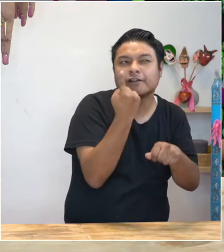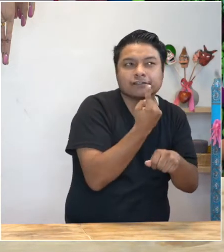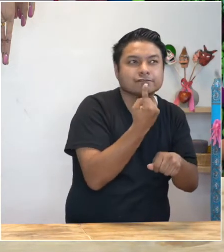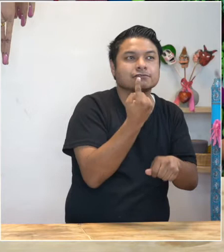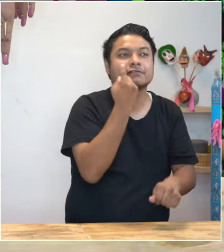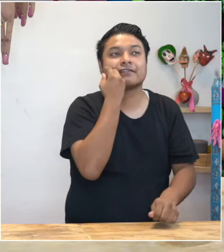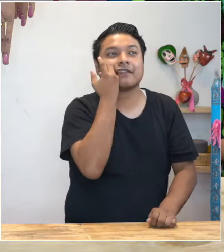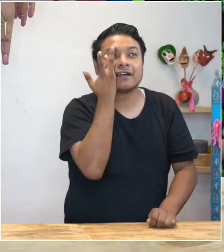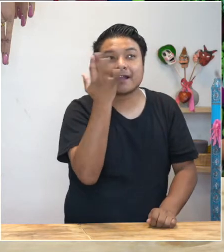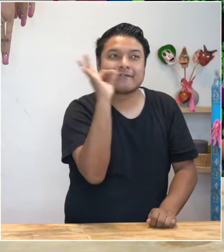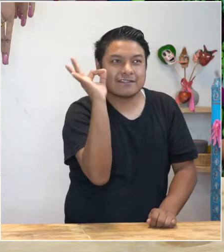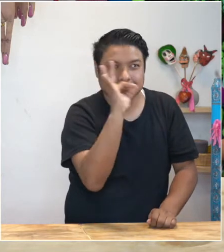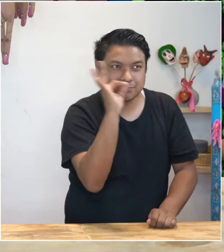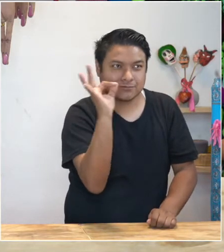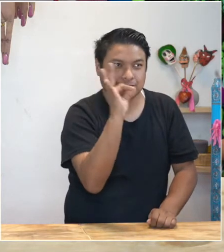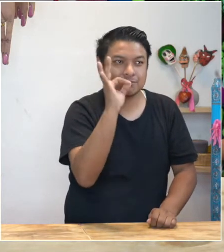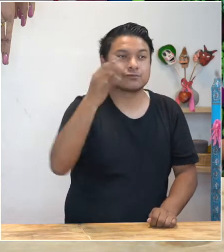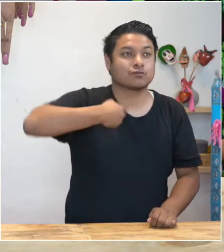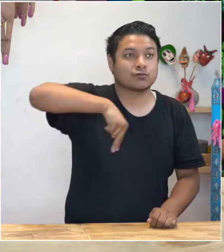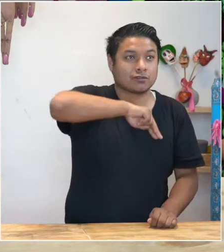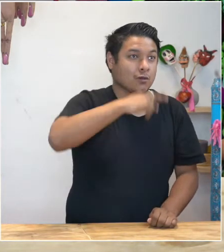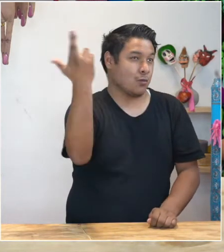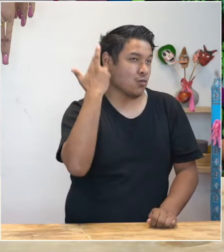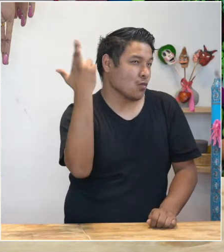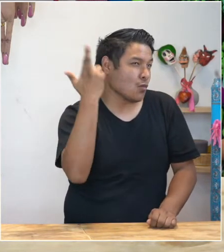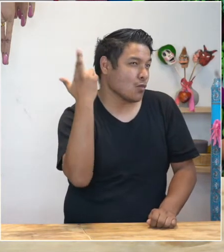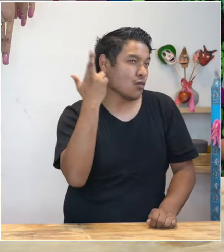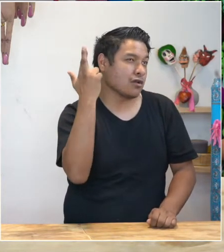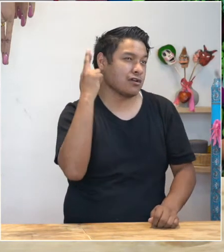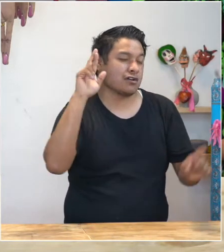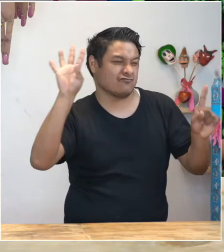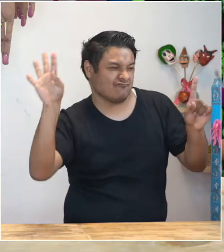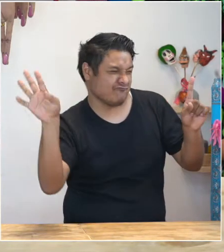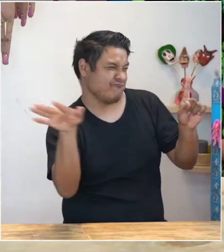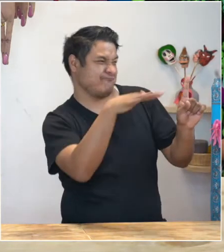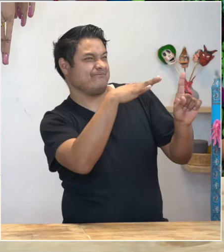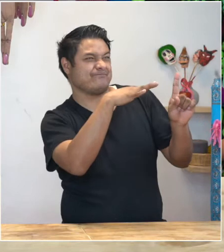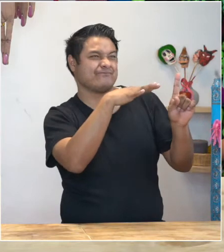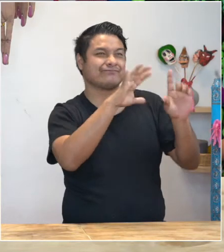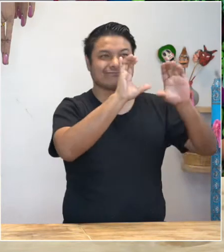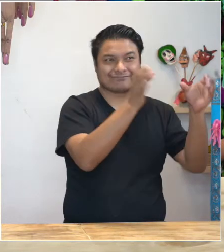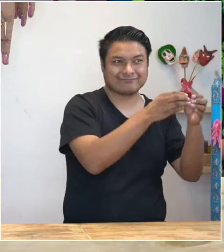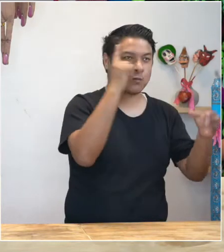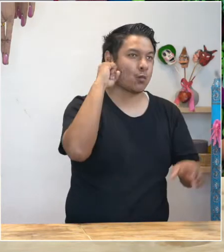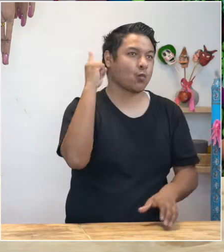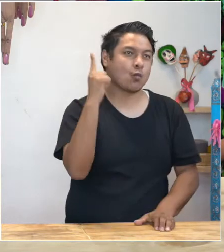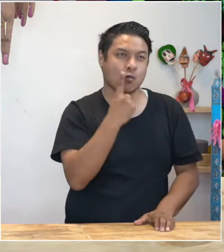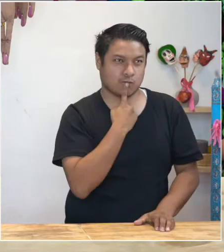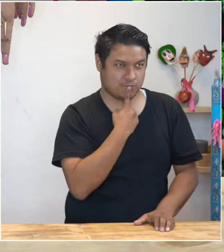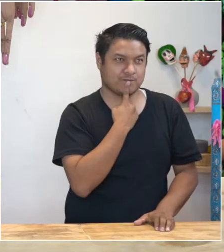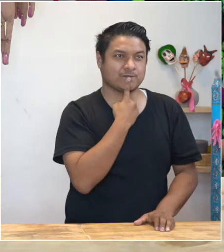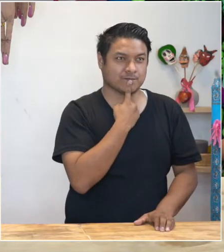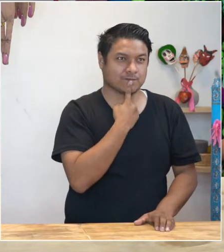inclusión social. Comenzamos a hacer una serie de actividades durante todo el ciclo escolar que